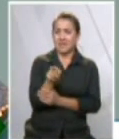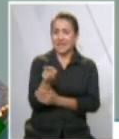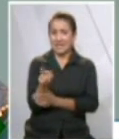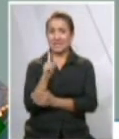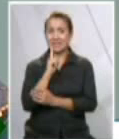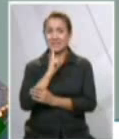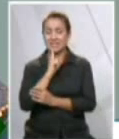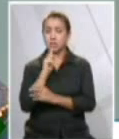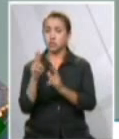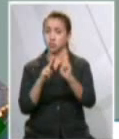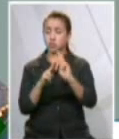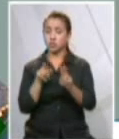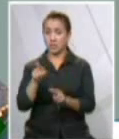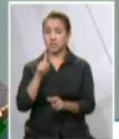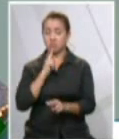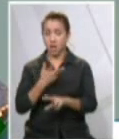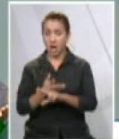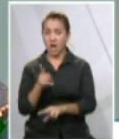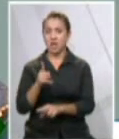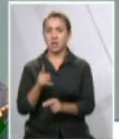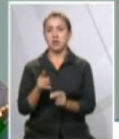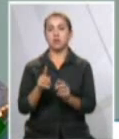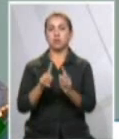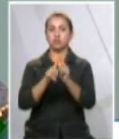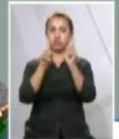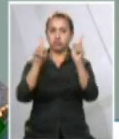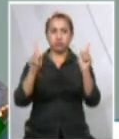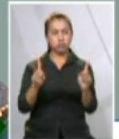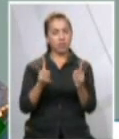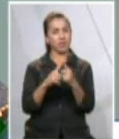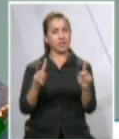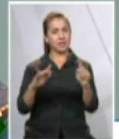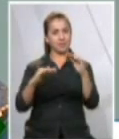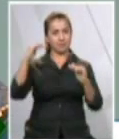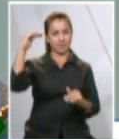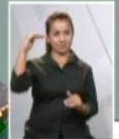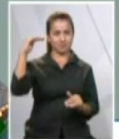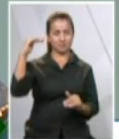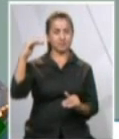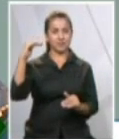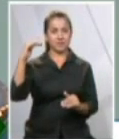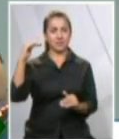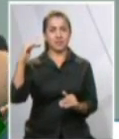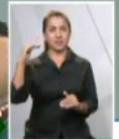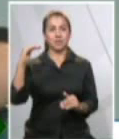tiene y la solución que él tiene, es sumamente distinta. Entonces, no hay...